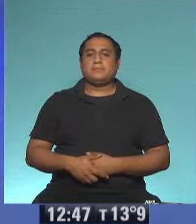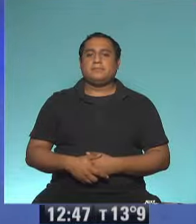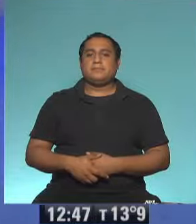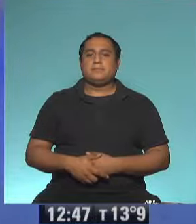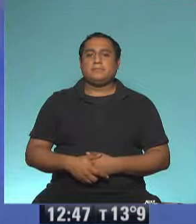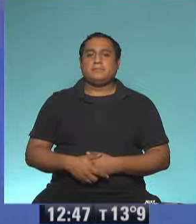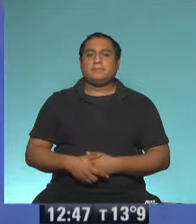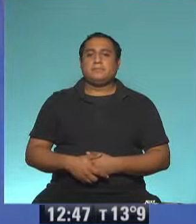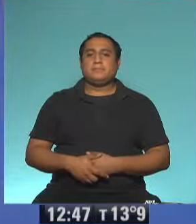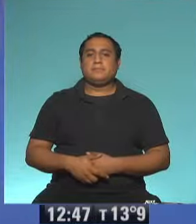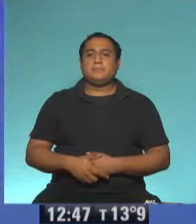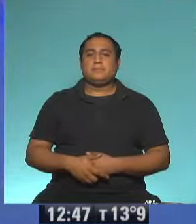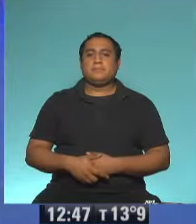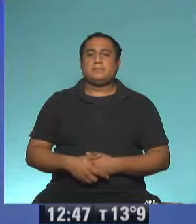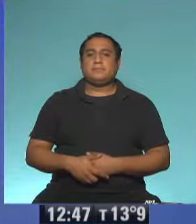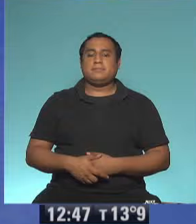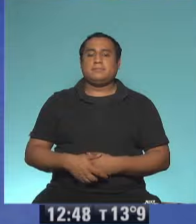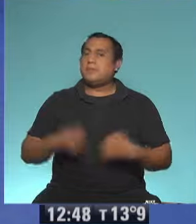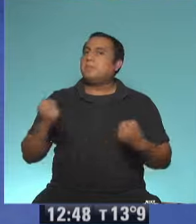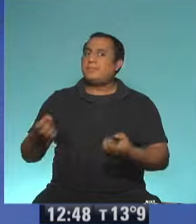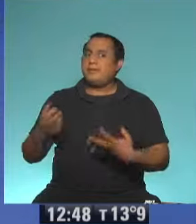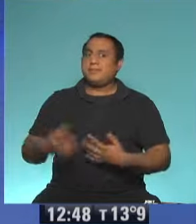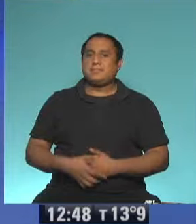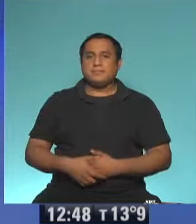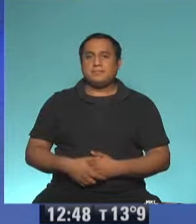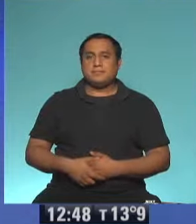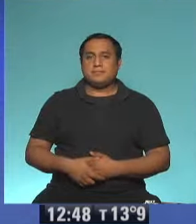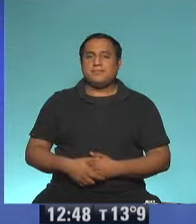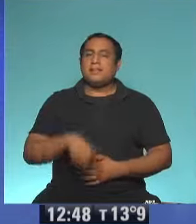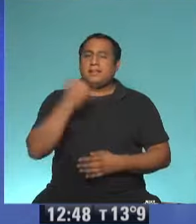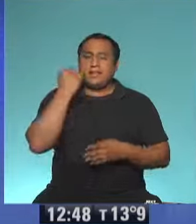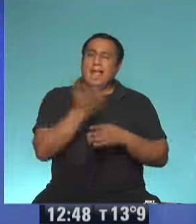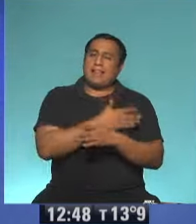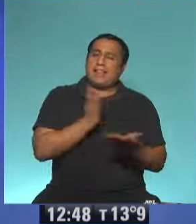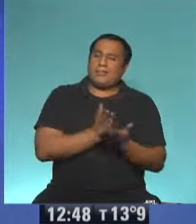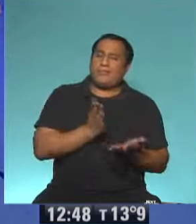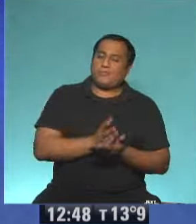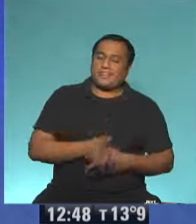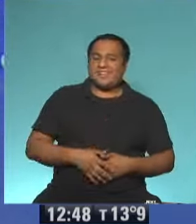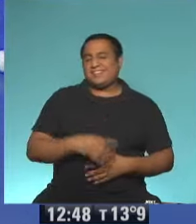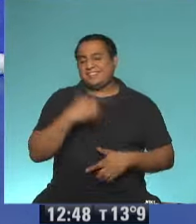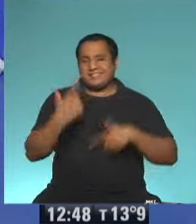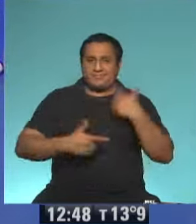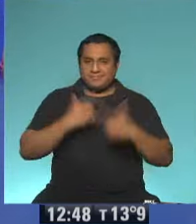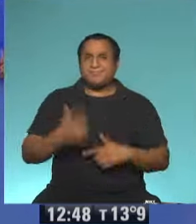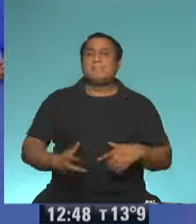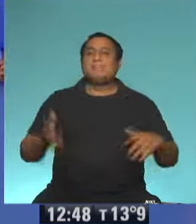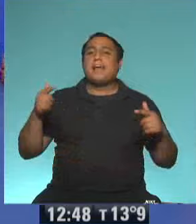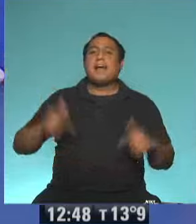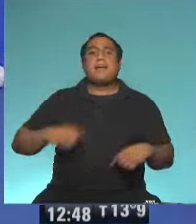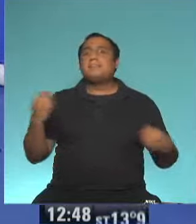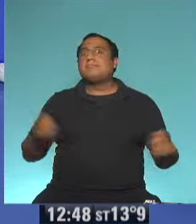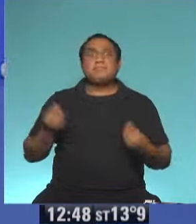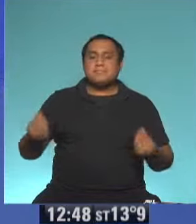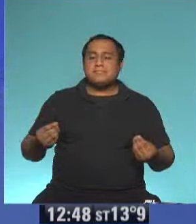Ay, ay, ay, él le agarró la mano. Bueno, muy bien. No, pero ella viene, ya estudió él, por eso. Muy, pero muy bien. Entonces, ahora, ¿qué voy a hacer? Voy